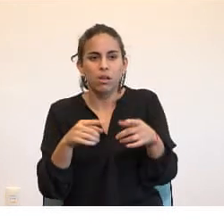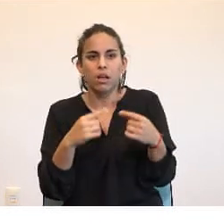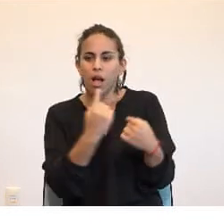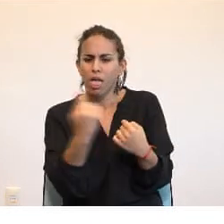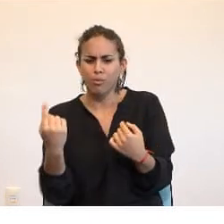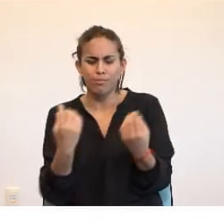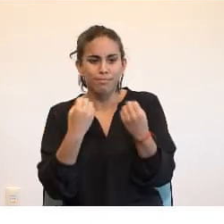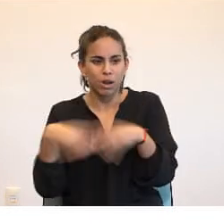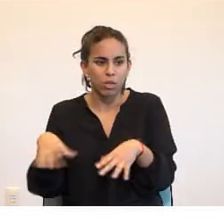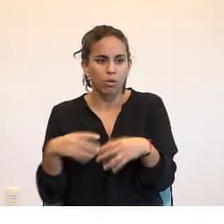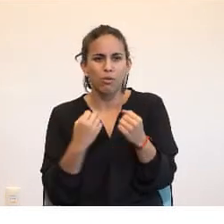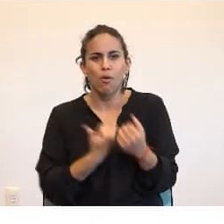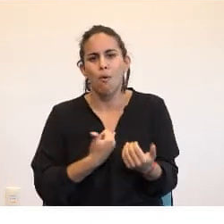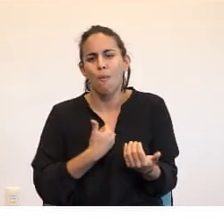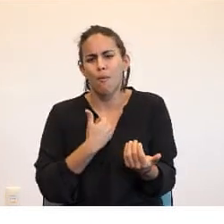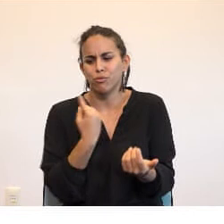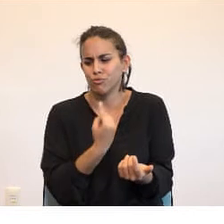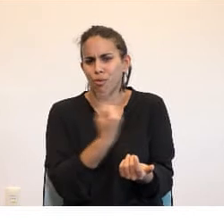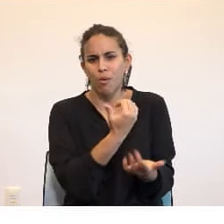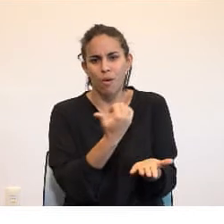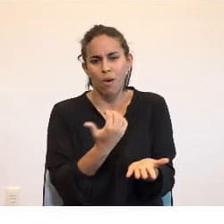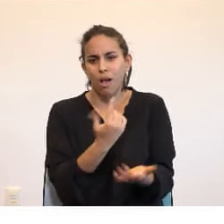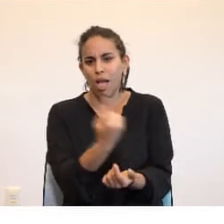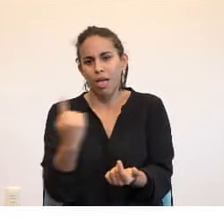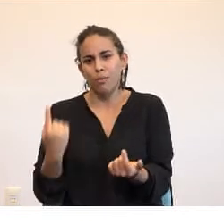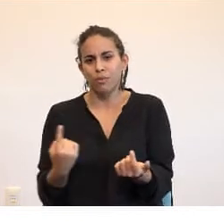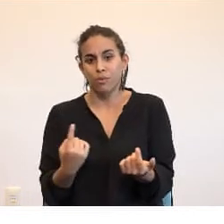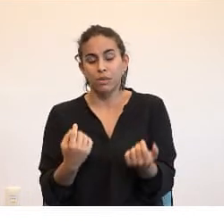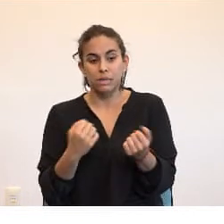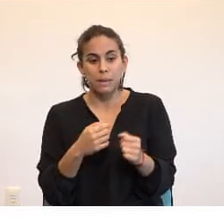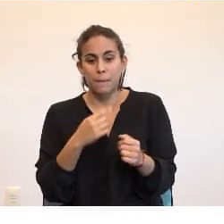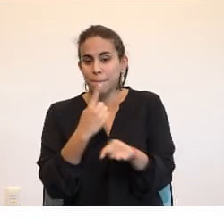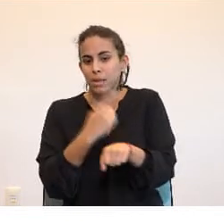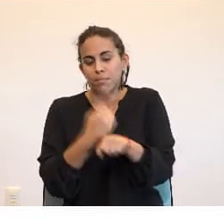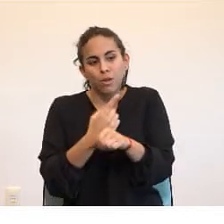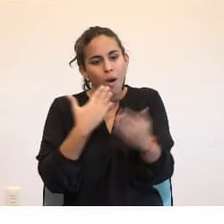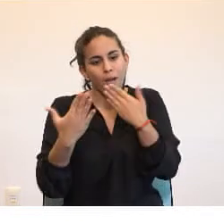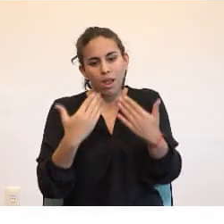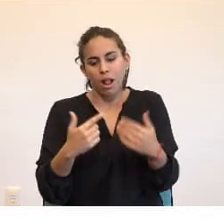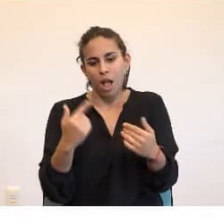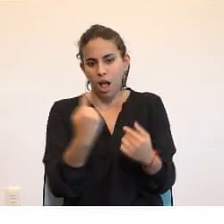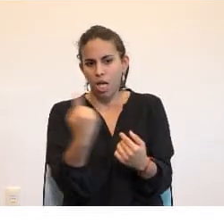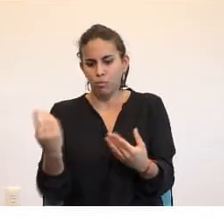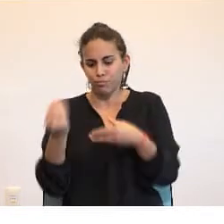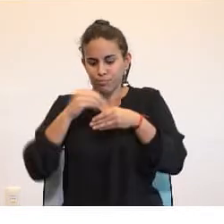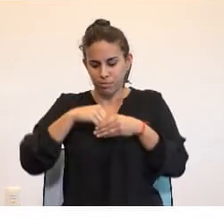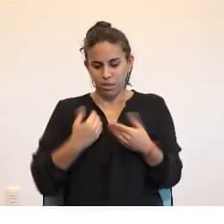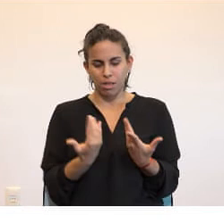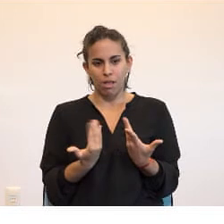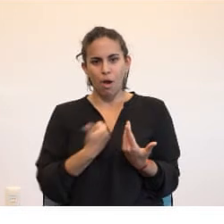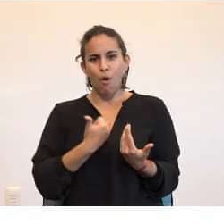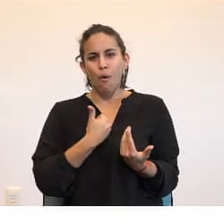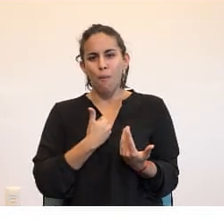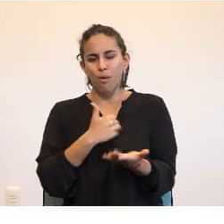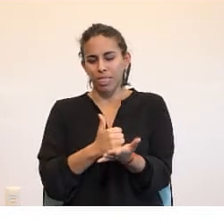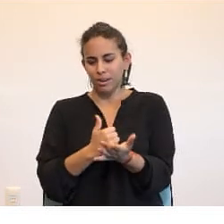solos y que si queremos aprender a hablar con los demás, primero tenemos que hablar con nosotros mismos. No sabemos estar solos.